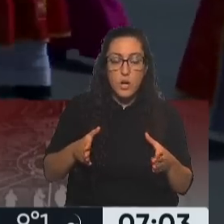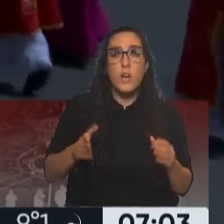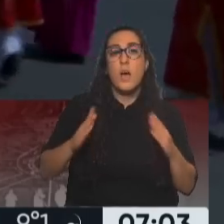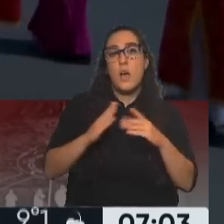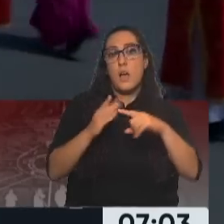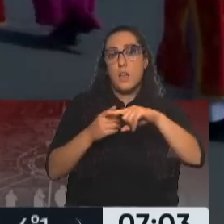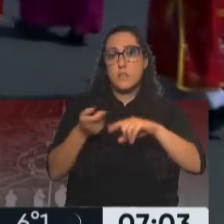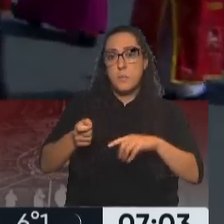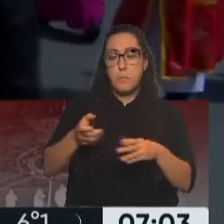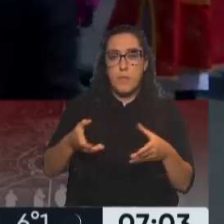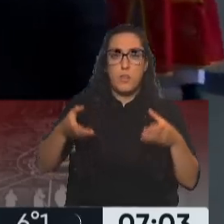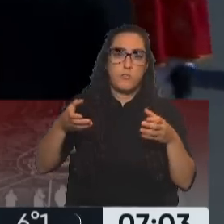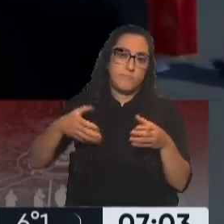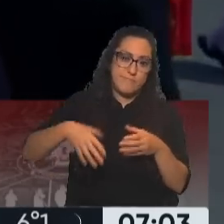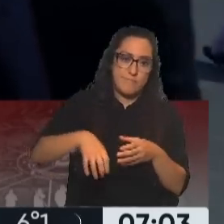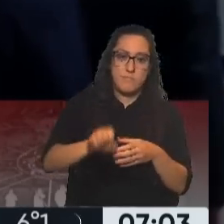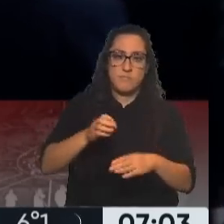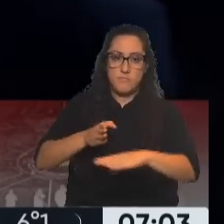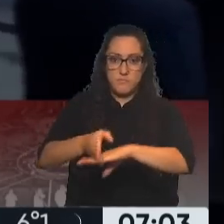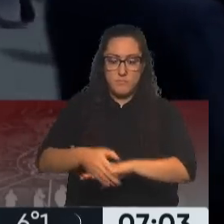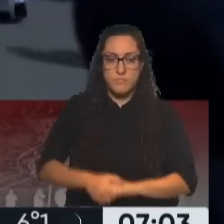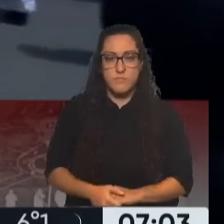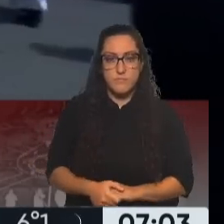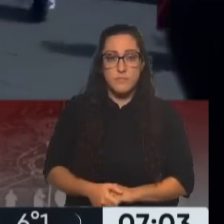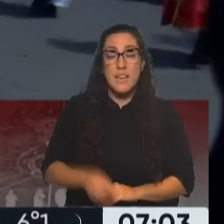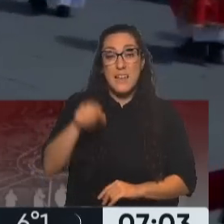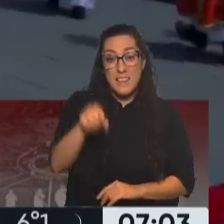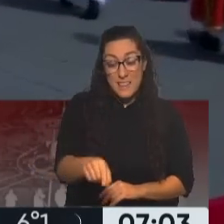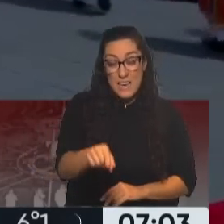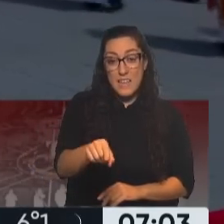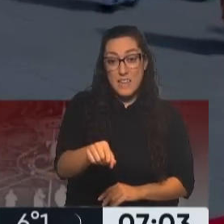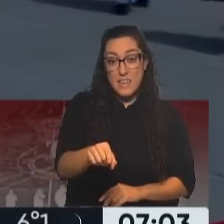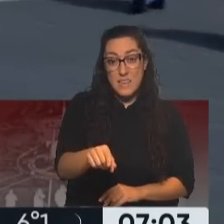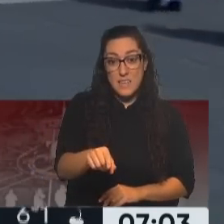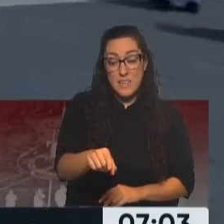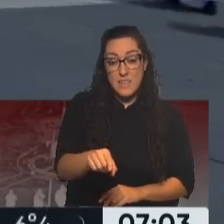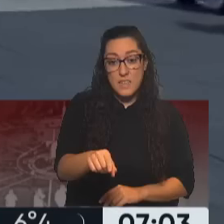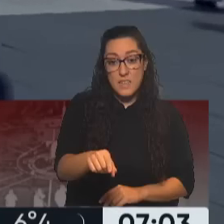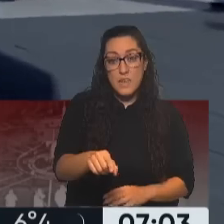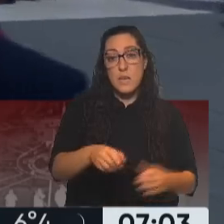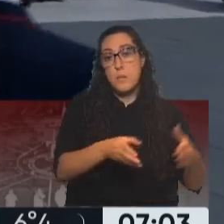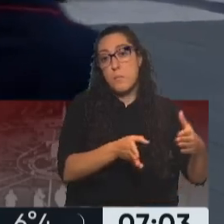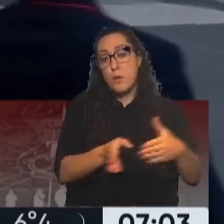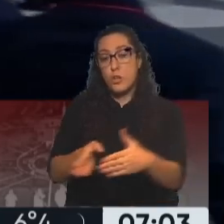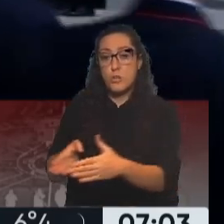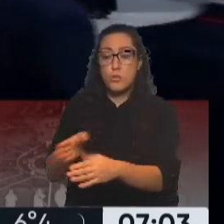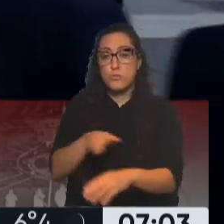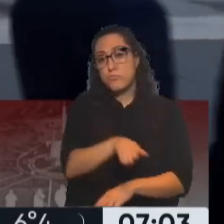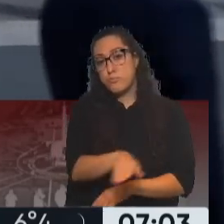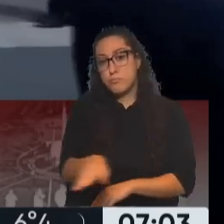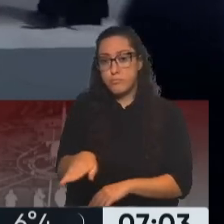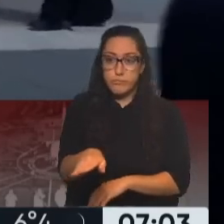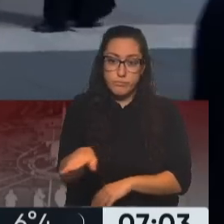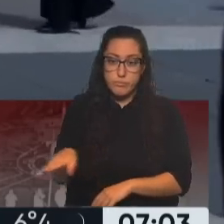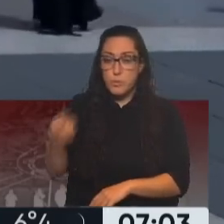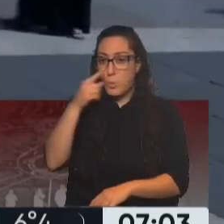la Basílica de San Pedro y desde allí parta en la última procesión hasta